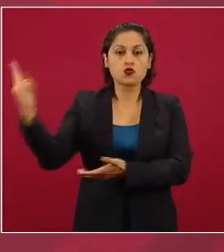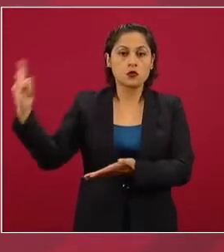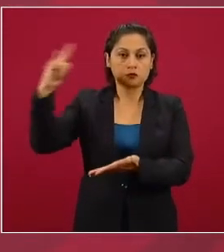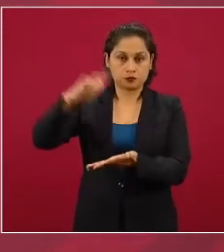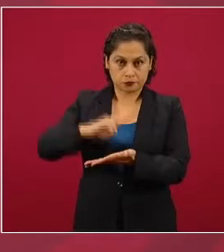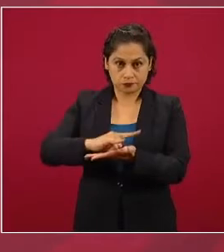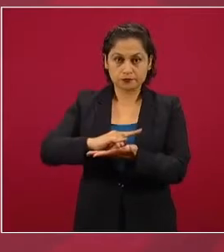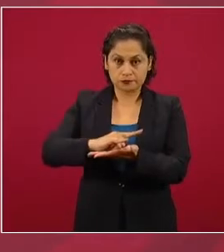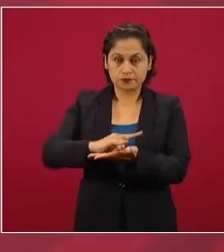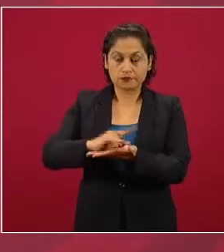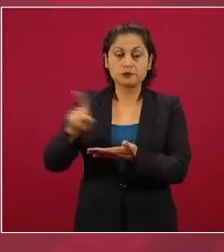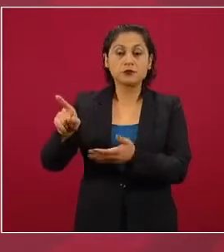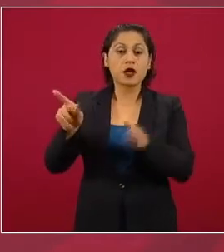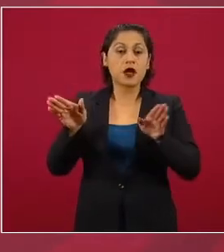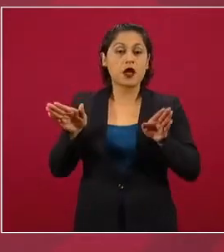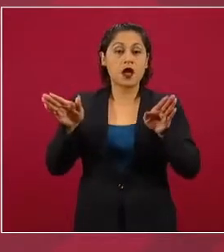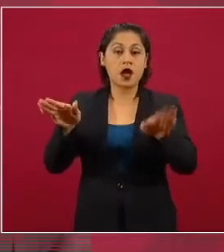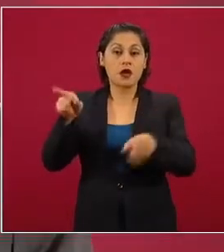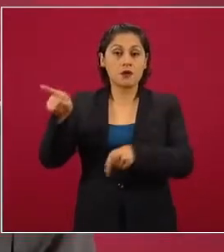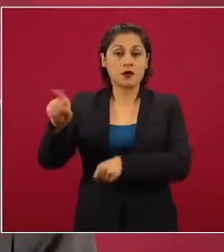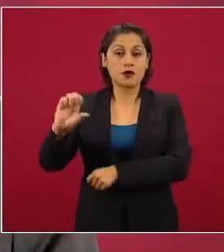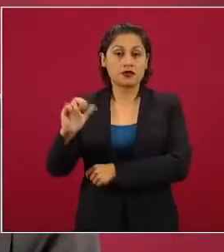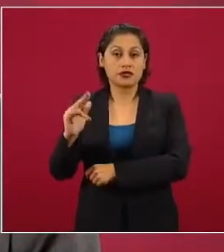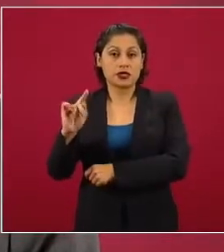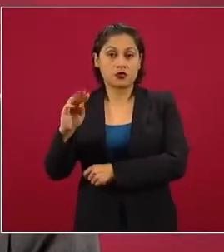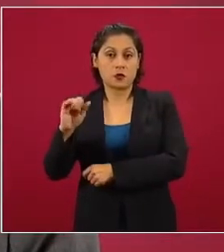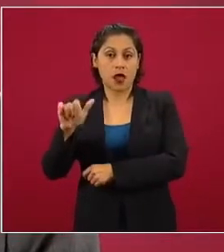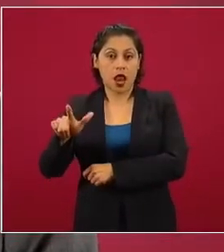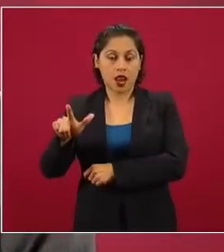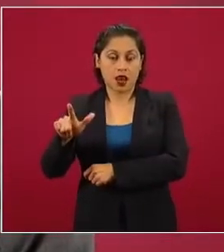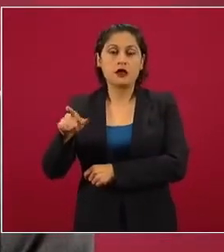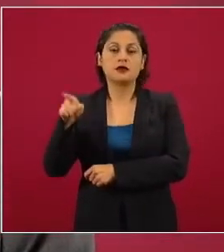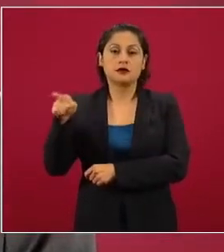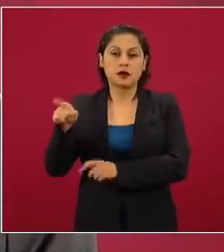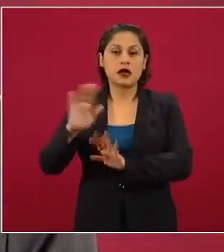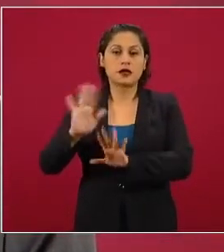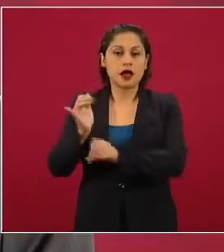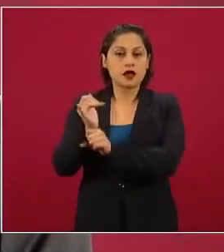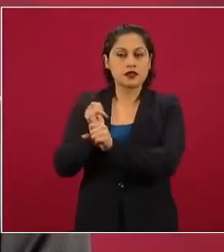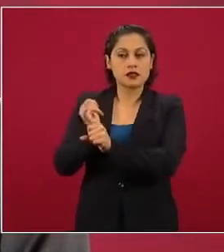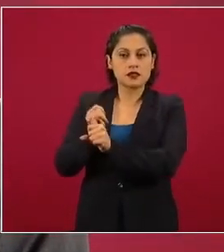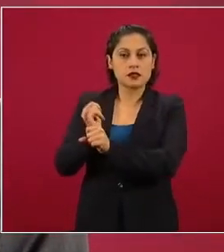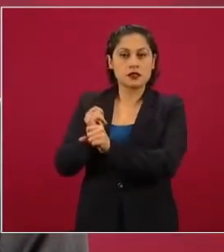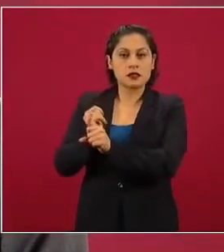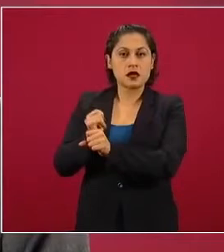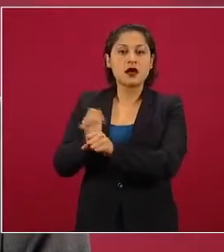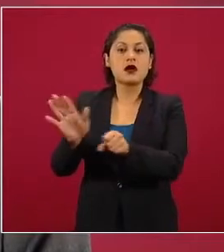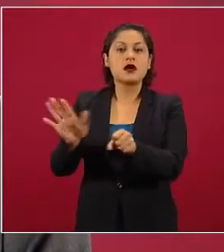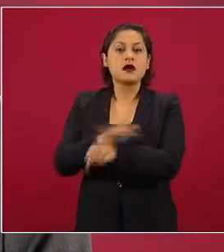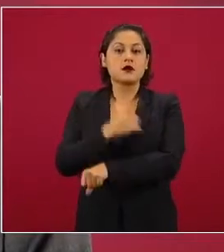en el aeropuerto de Chetumal y ya se iniciaron las investigaciones porque a la 1 de la mañana